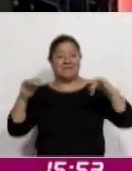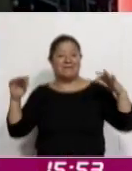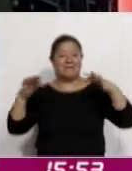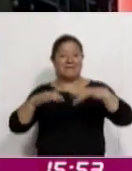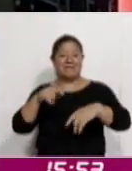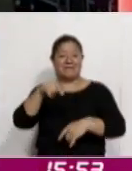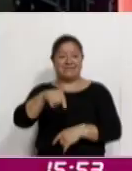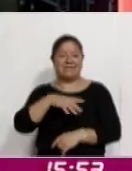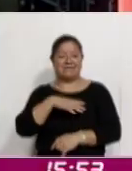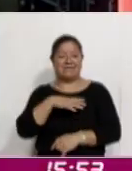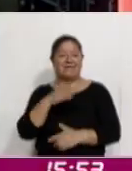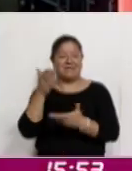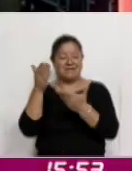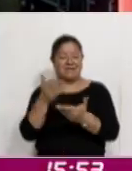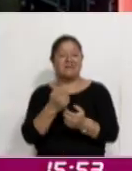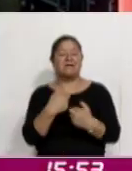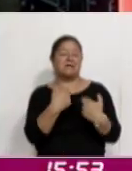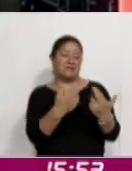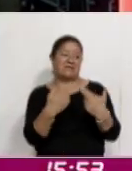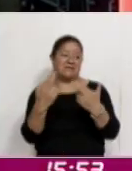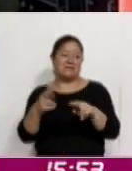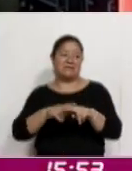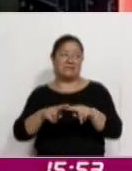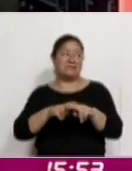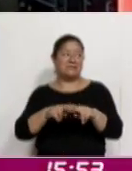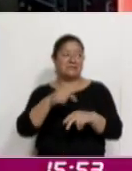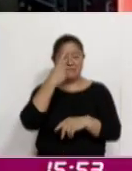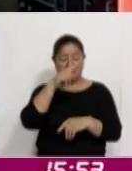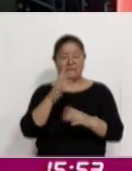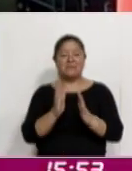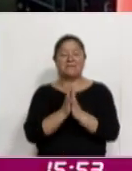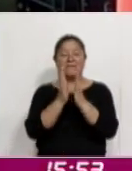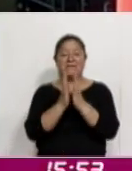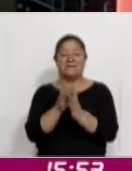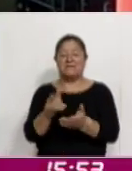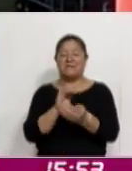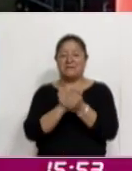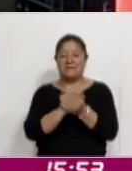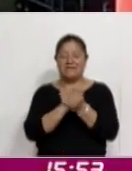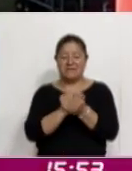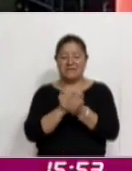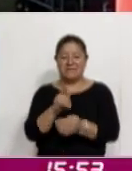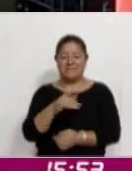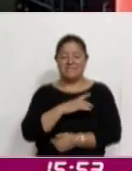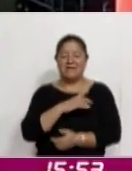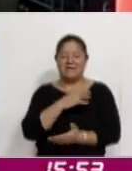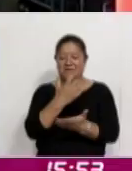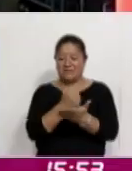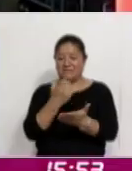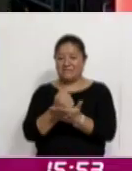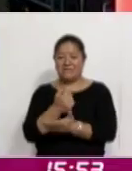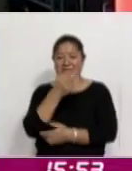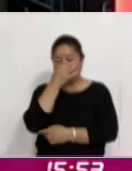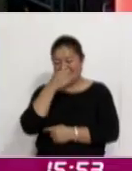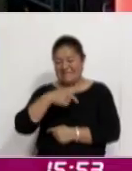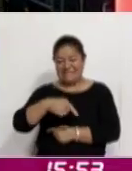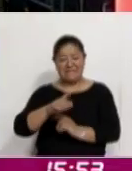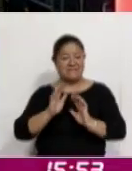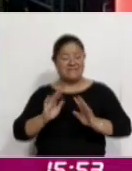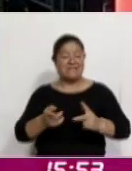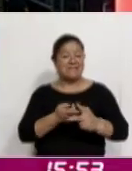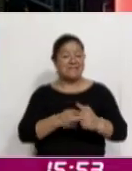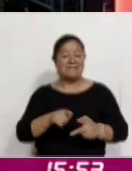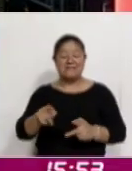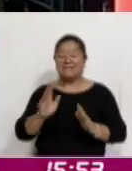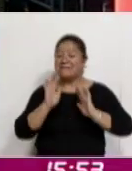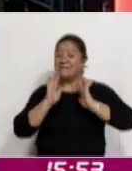pues estarán recibiendo estos boletos para que participen en la rifa de los premios. Ya a punto de iniciar, estamos a nada